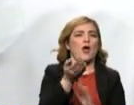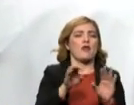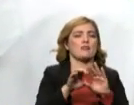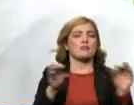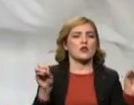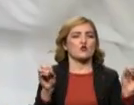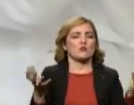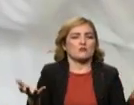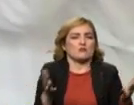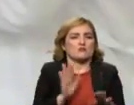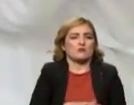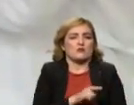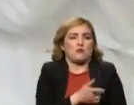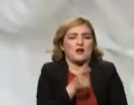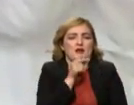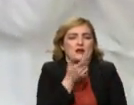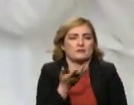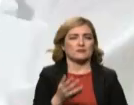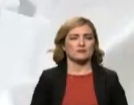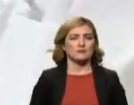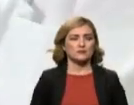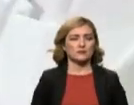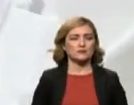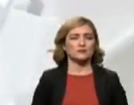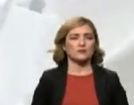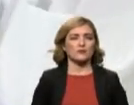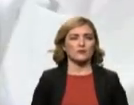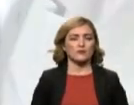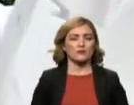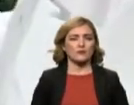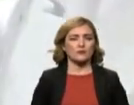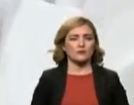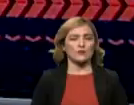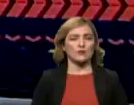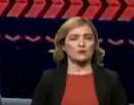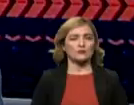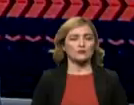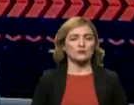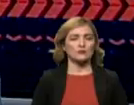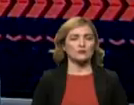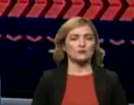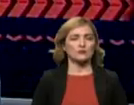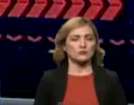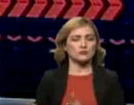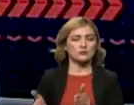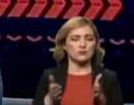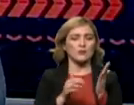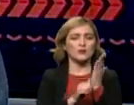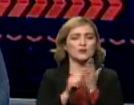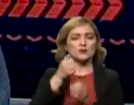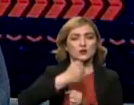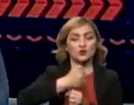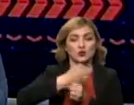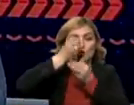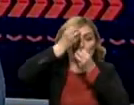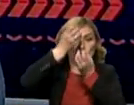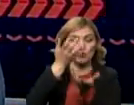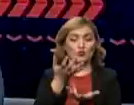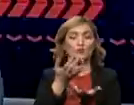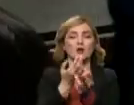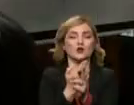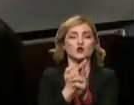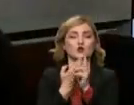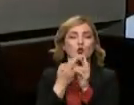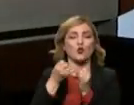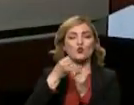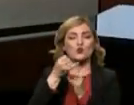haber responsables. En Guayaquil, Carlos Acoto, 24 horas. El ministro de Trabajo informó sobre los